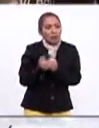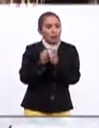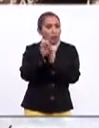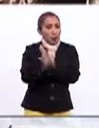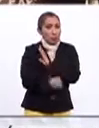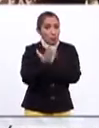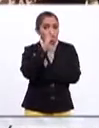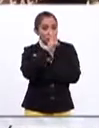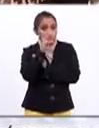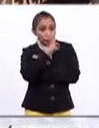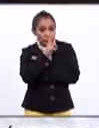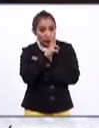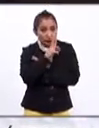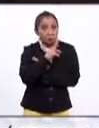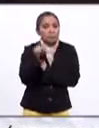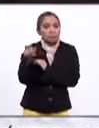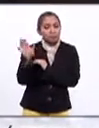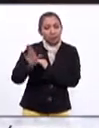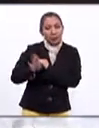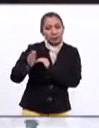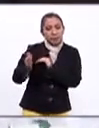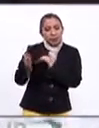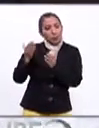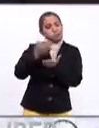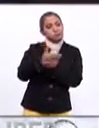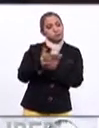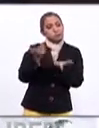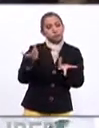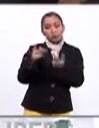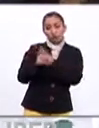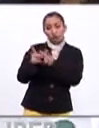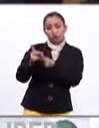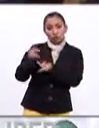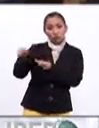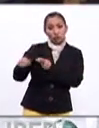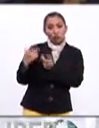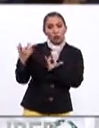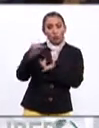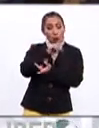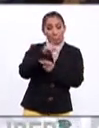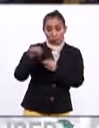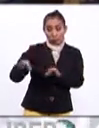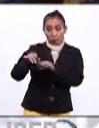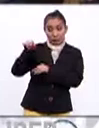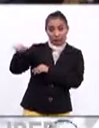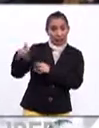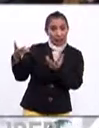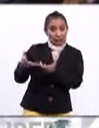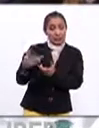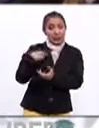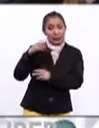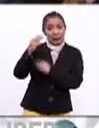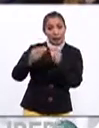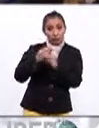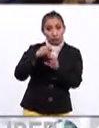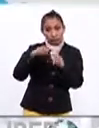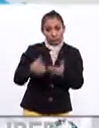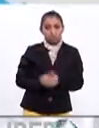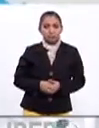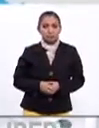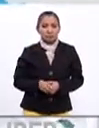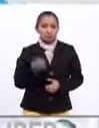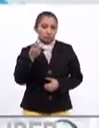ejemplo, de Rusia, que aparece como el productor fuera del OPEP más significativo a nivel global, ¿no? Por